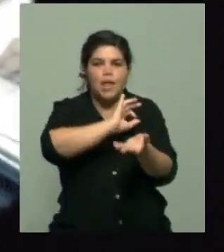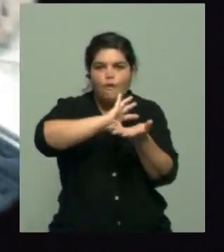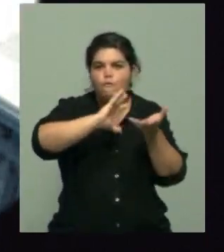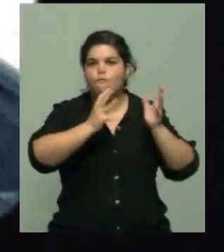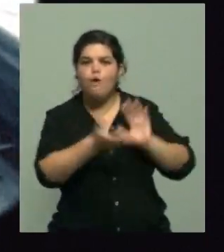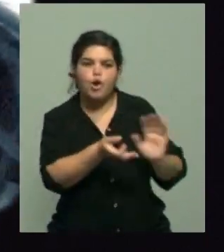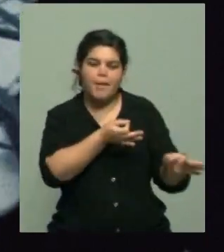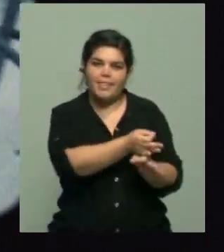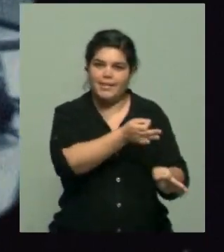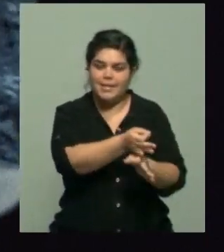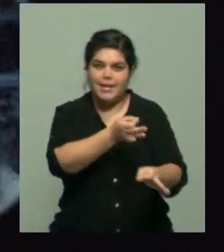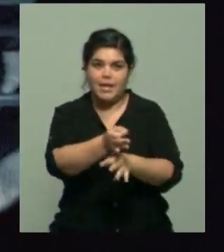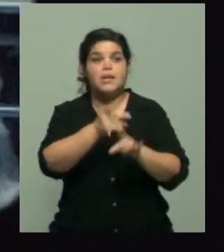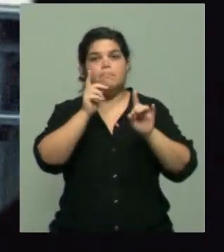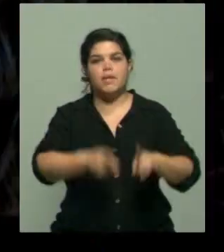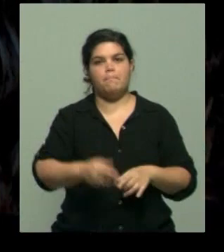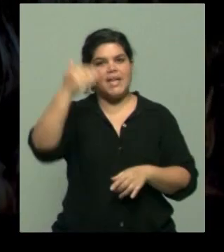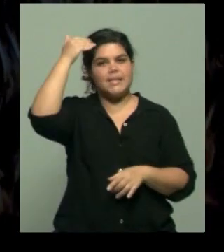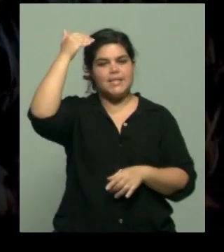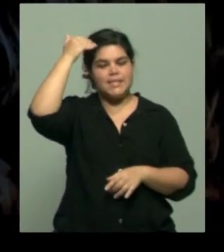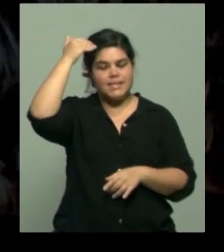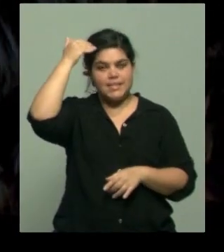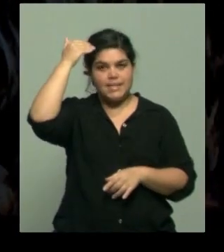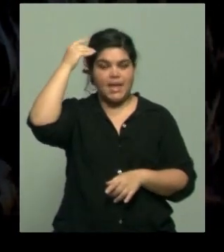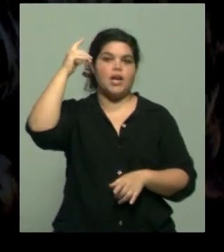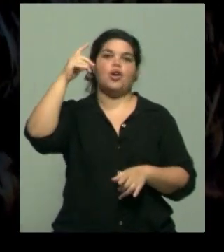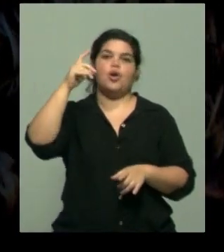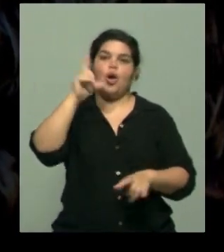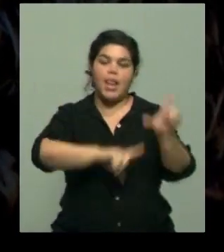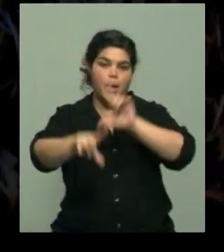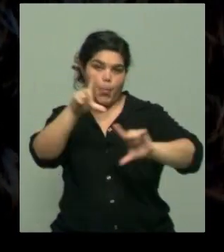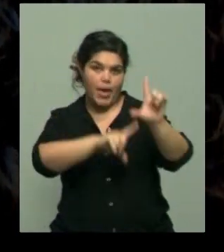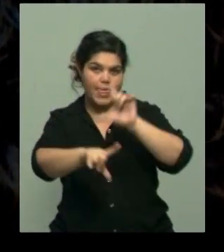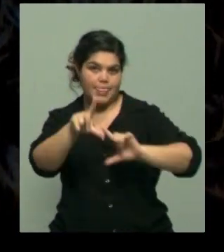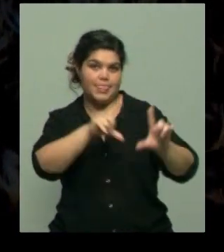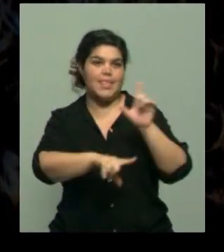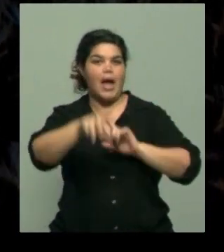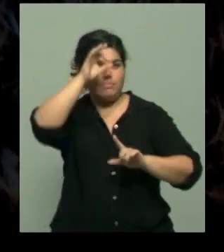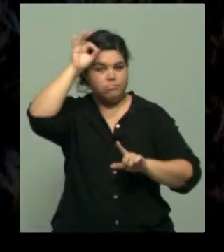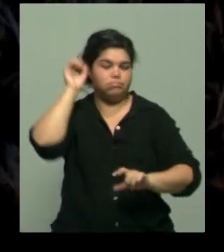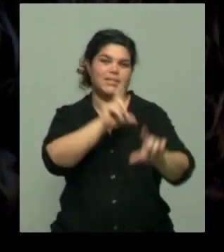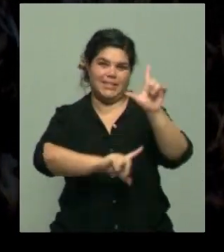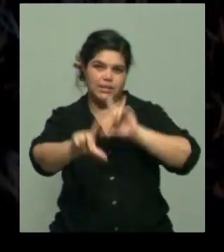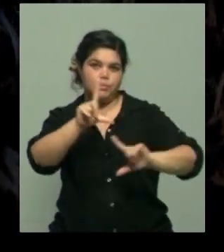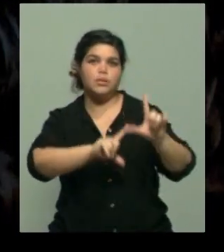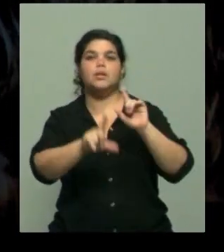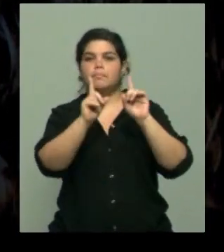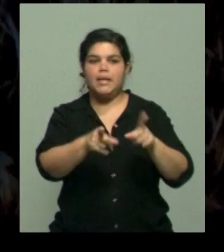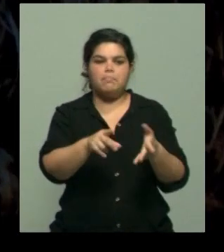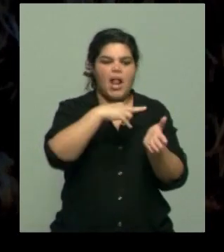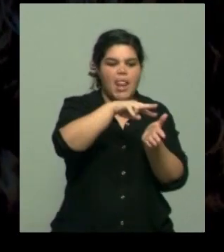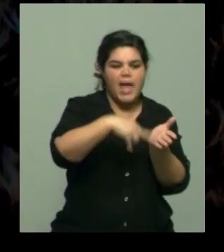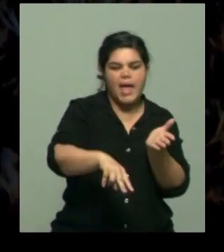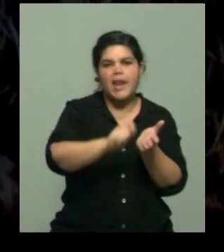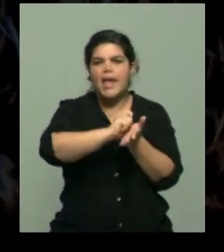lectura y la escritura en la universidad, como psicolingüística, que es una materia donde se trabaja el proceso de leer y de escribir, qué cosas